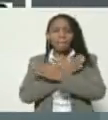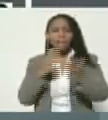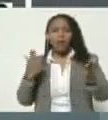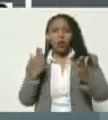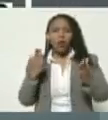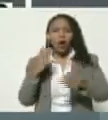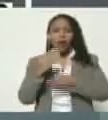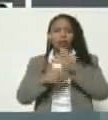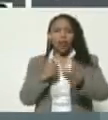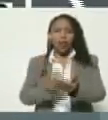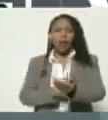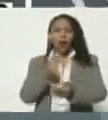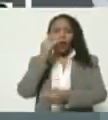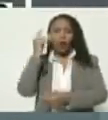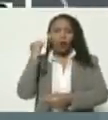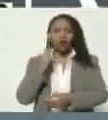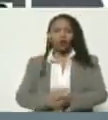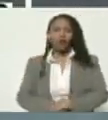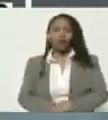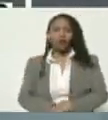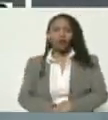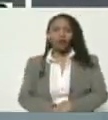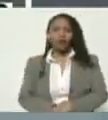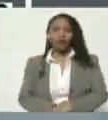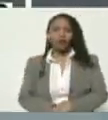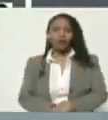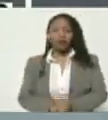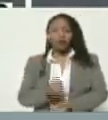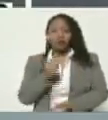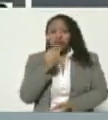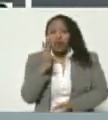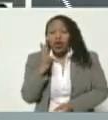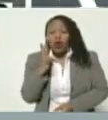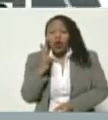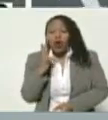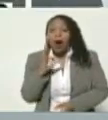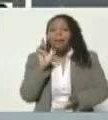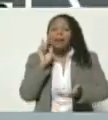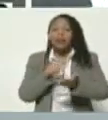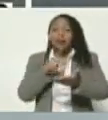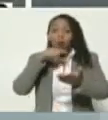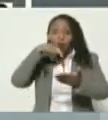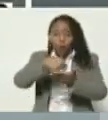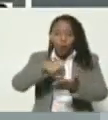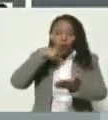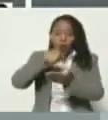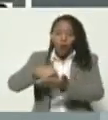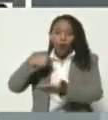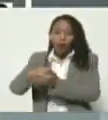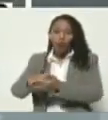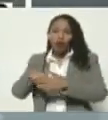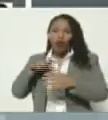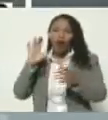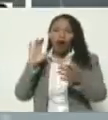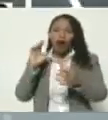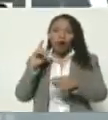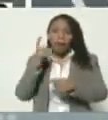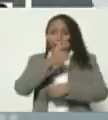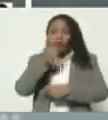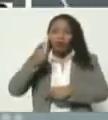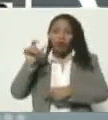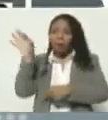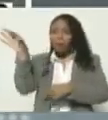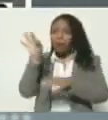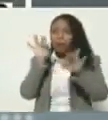como hermanos y hermanas, bueno, han postulado a sus candidatos y